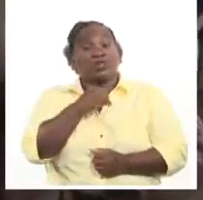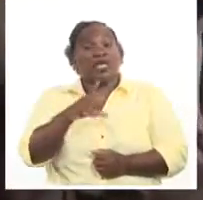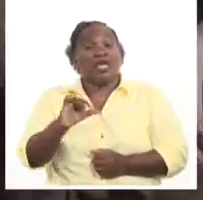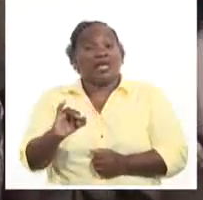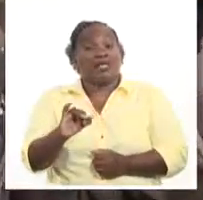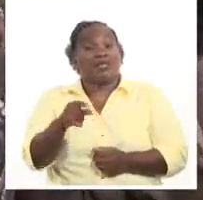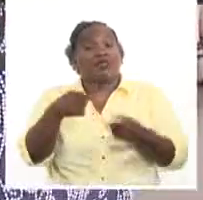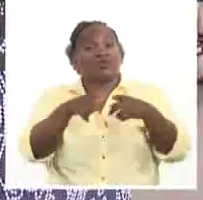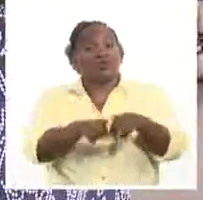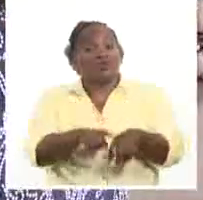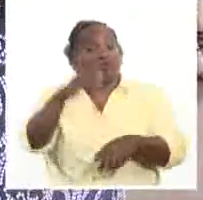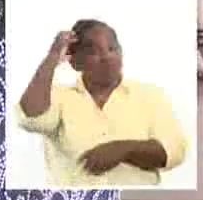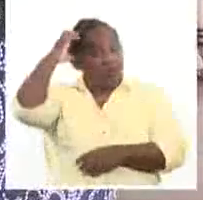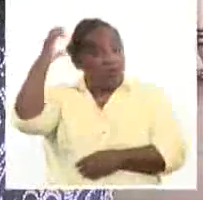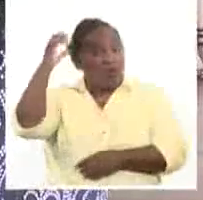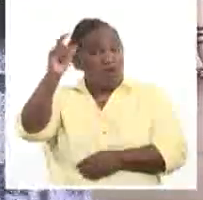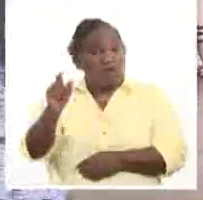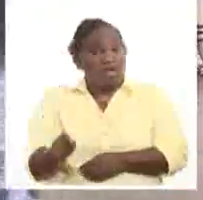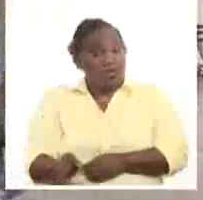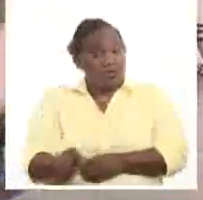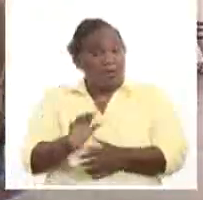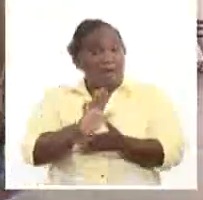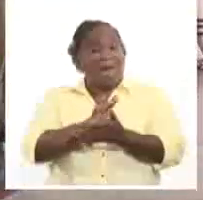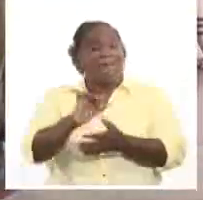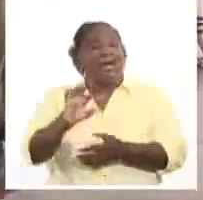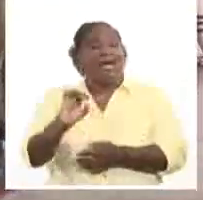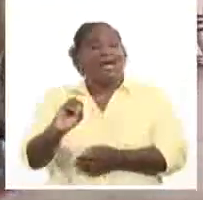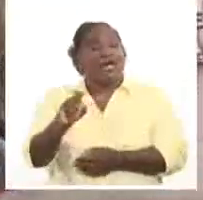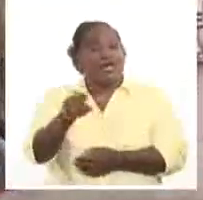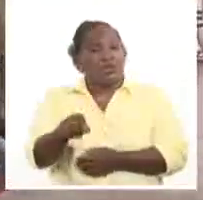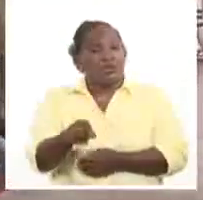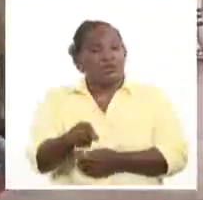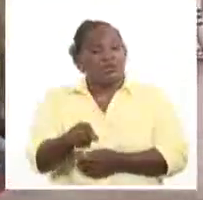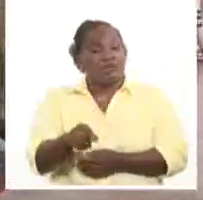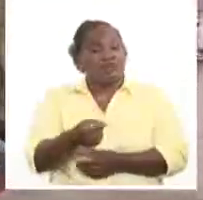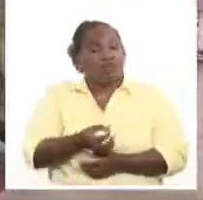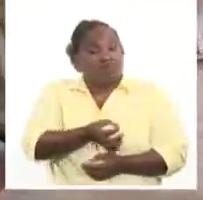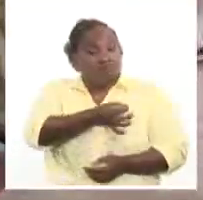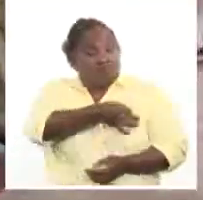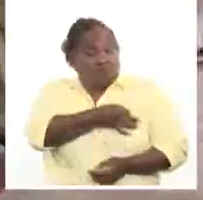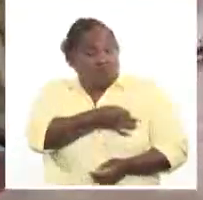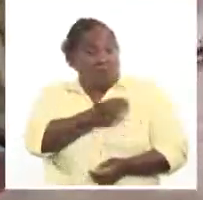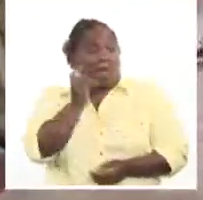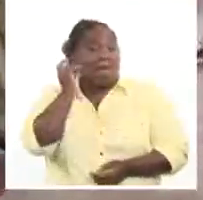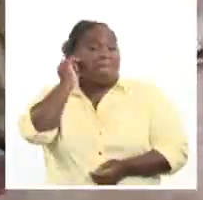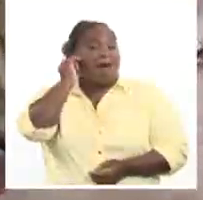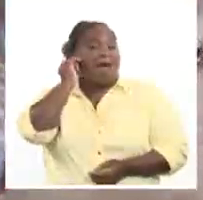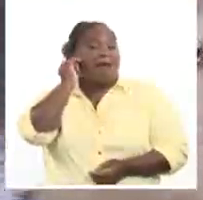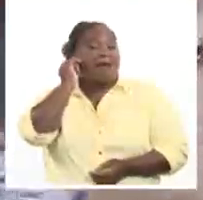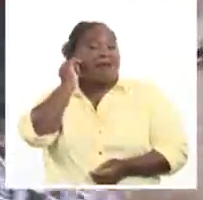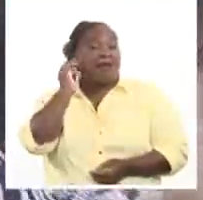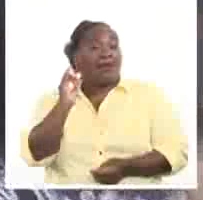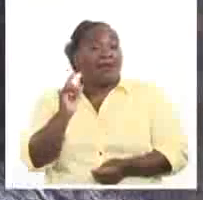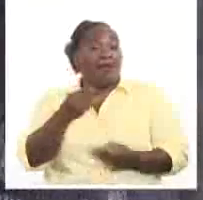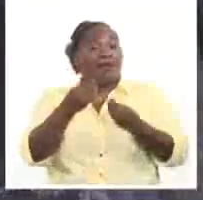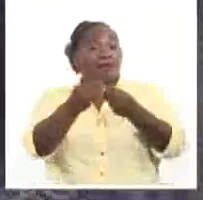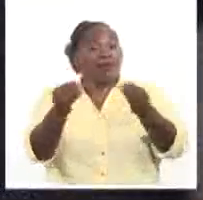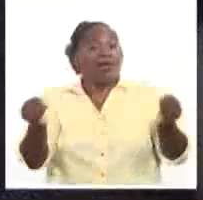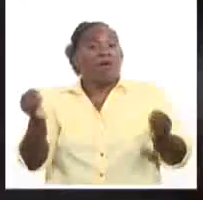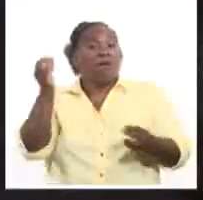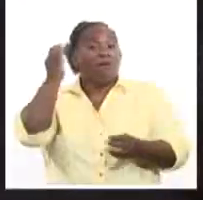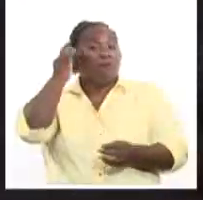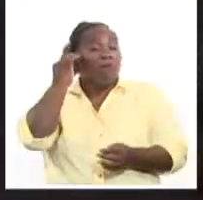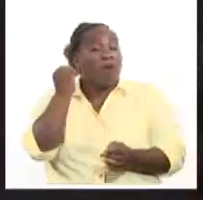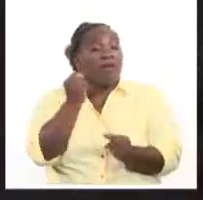al gobernador Mario Sabines Lorenzo. Judith Rodríguez Reyes recibió la Orden Mariana Grajales, otorgada a ciudadanas cuyo valor en la esfera